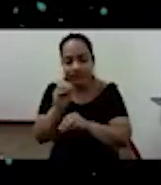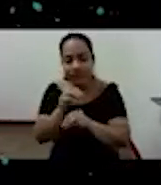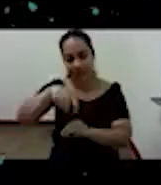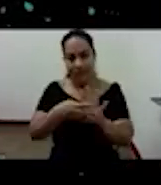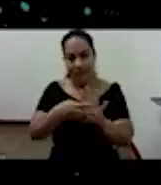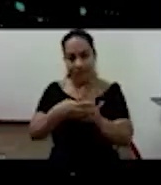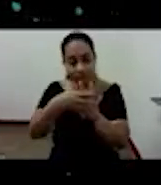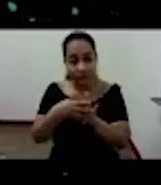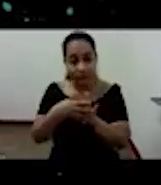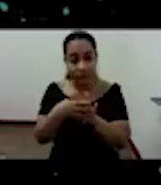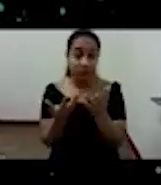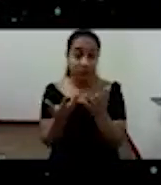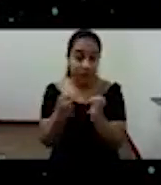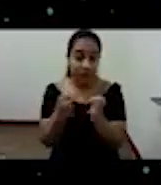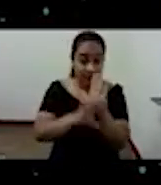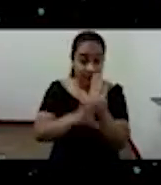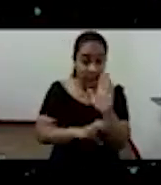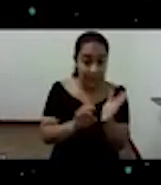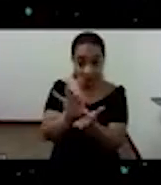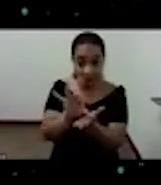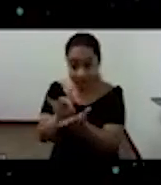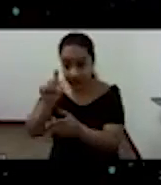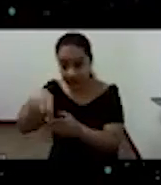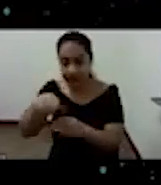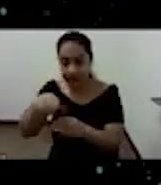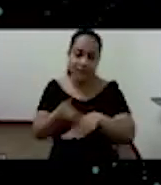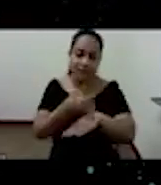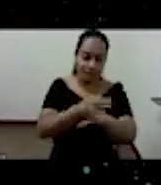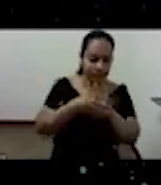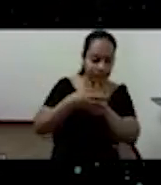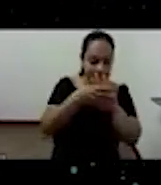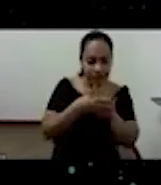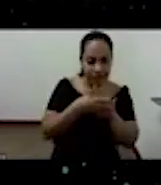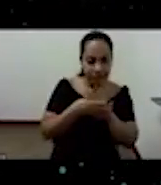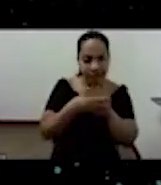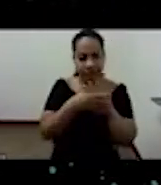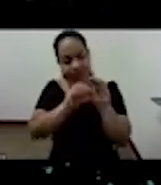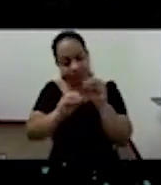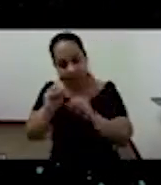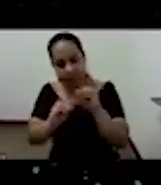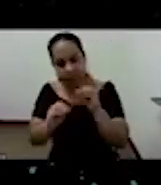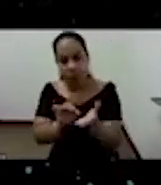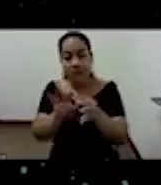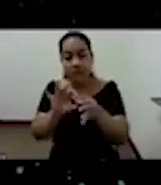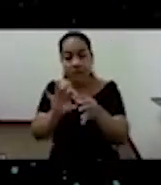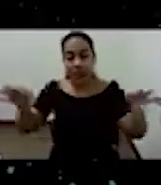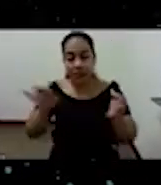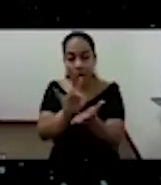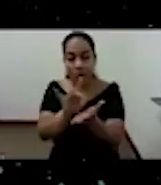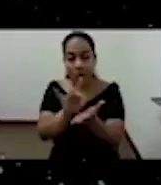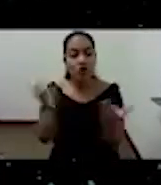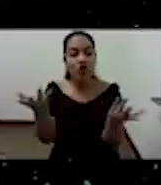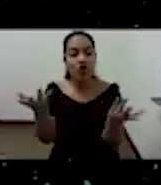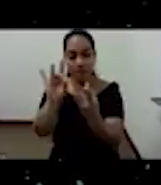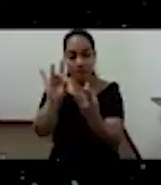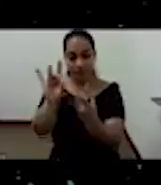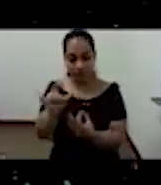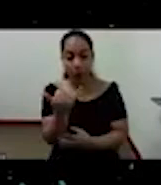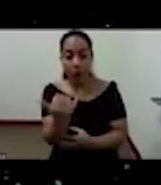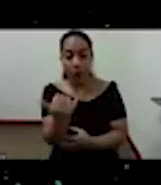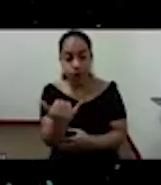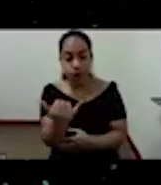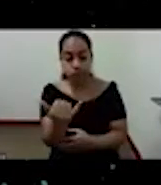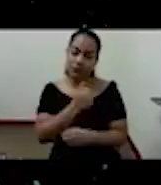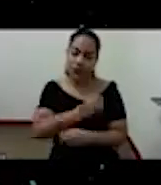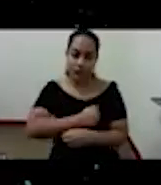si quieren obtener el certificado de asistencia al seminario. Voy a dejar el enlace en la caja de los comentarios y por